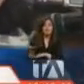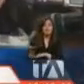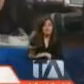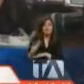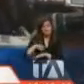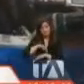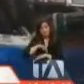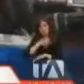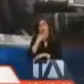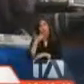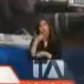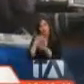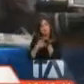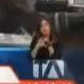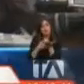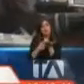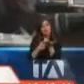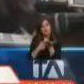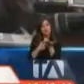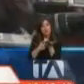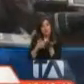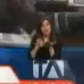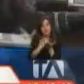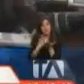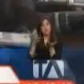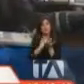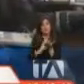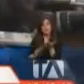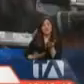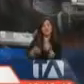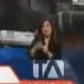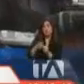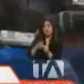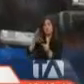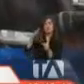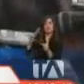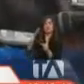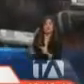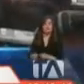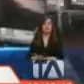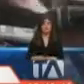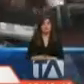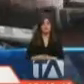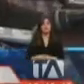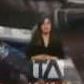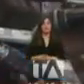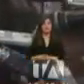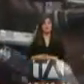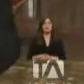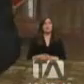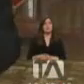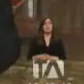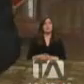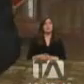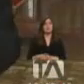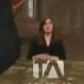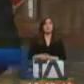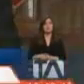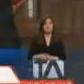ponernos a analizar el paso al costado del vicepresidente Jorge Glass.